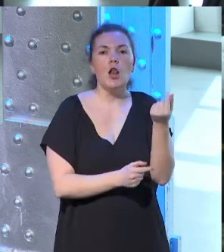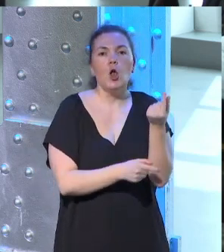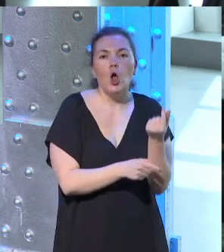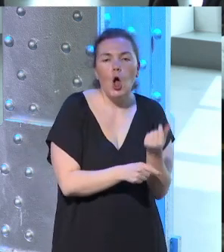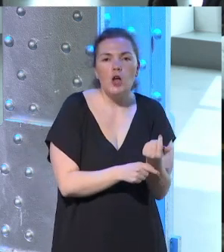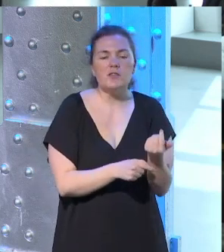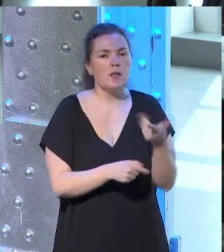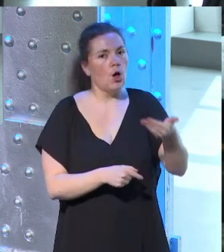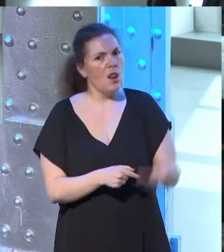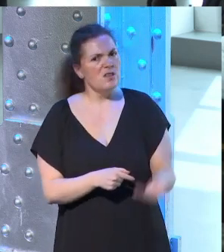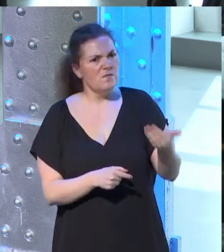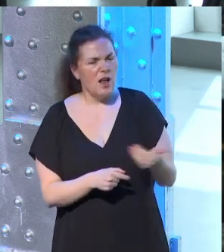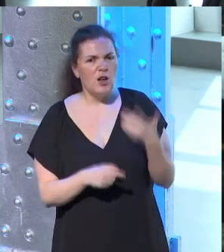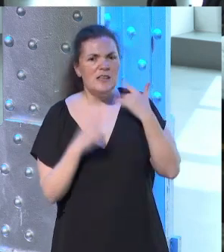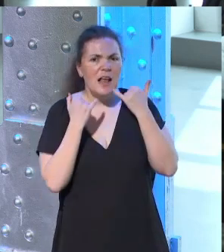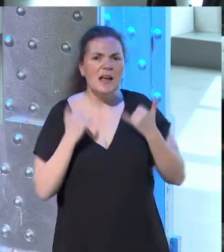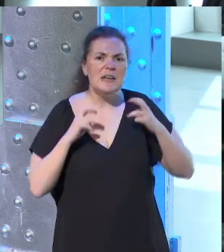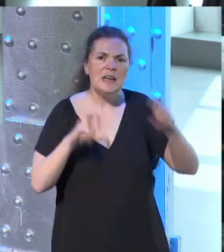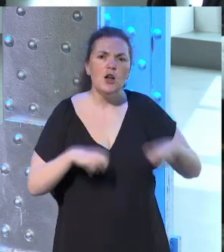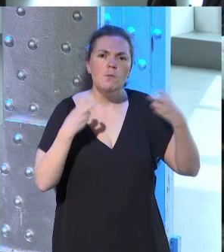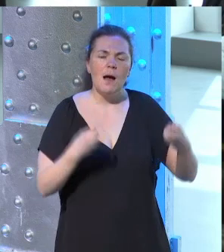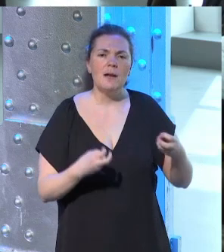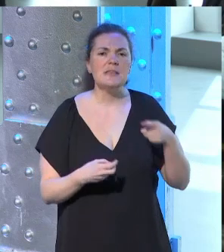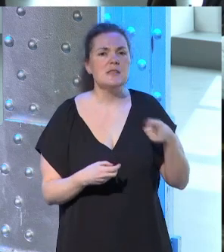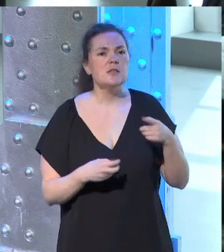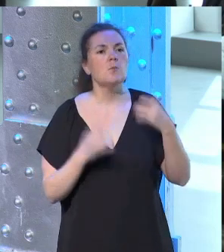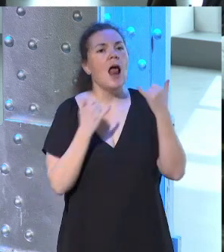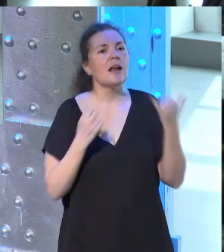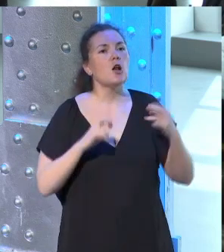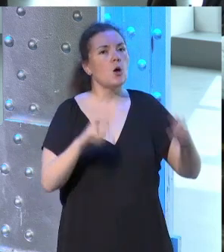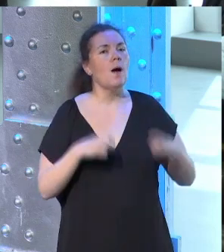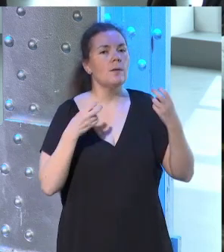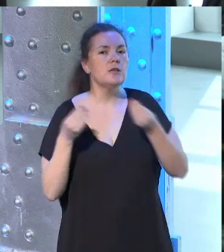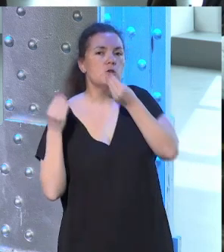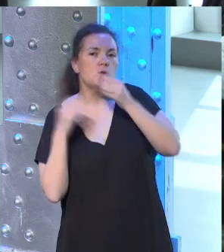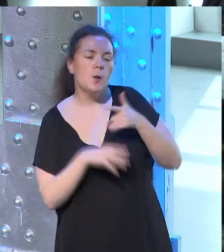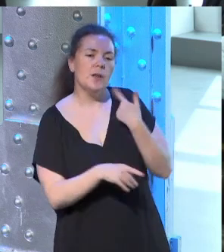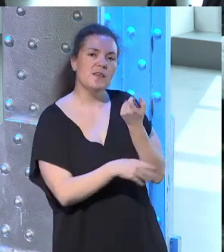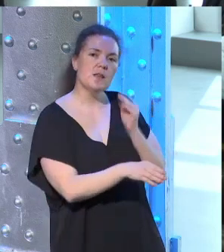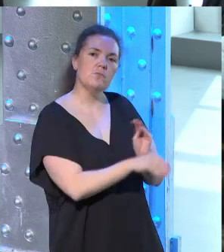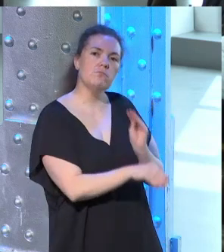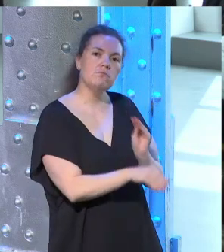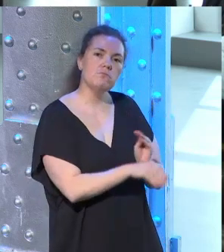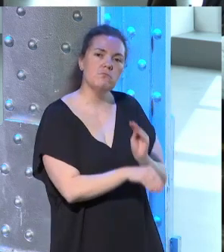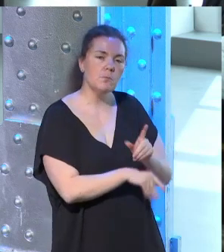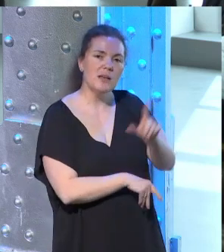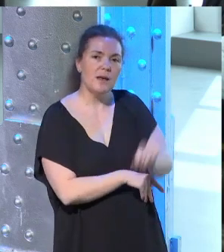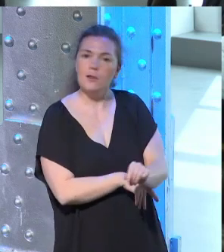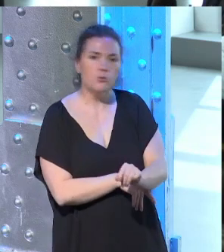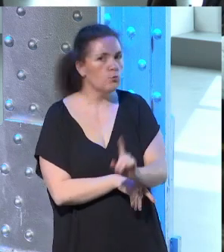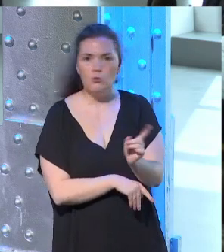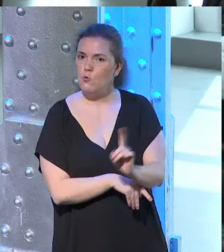valores que está viendo en las renovables, ya no es un tema de que las renovables sustituyen y necesitan un subsidio para algo que es mucho más barato. No, es